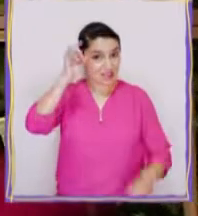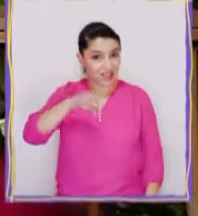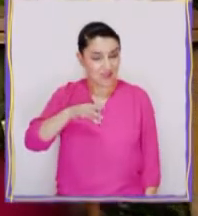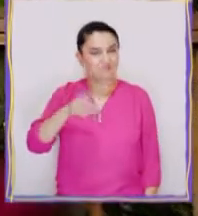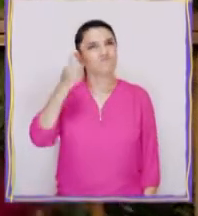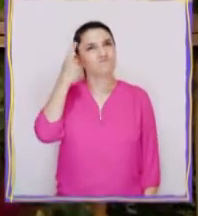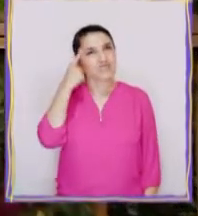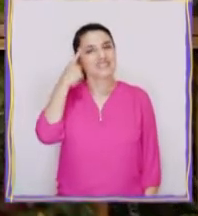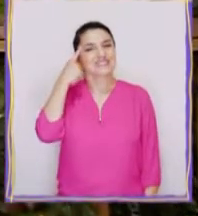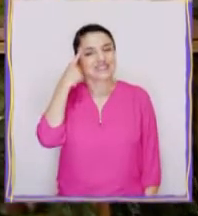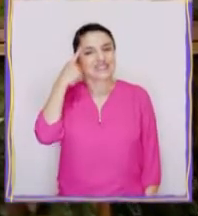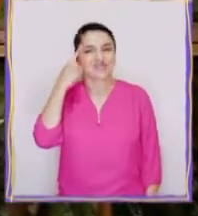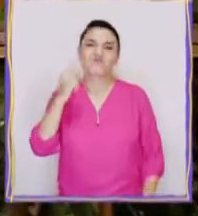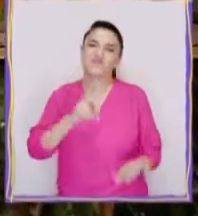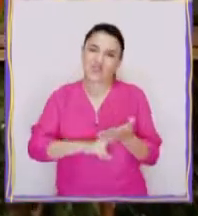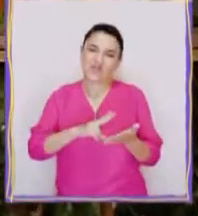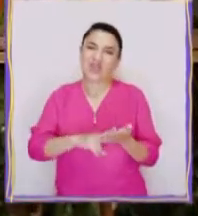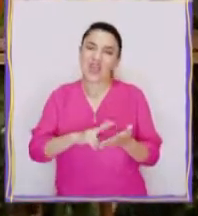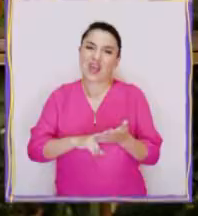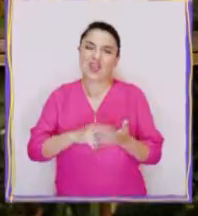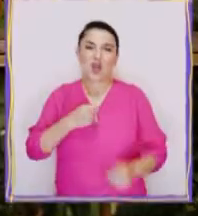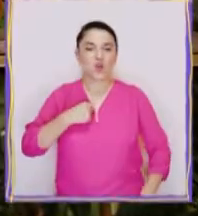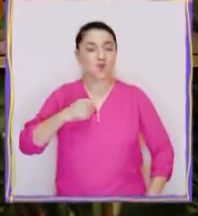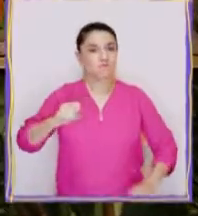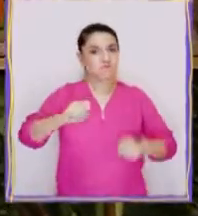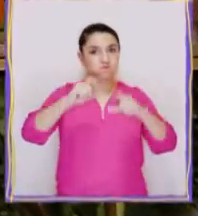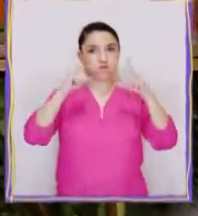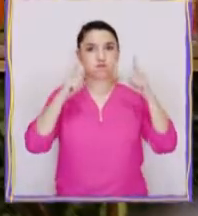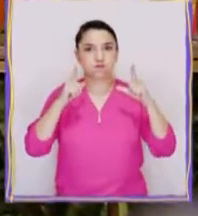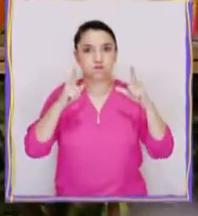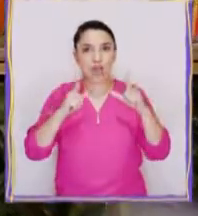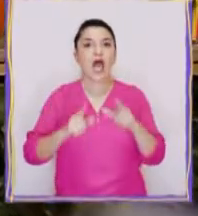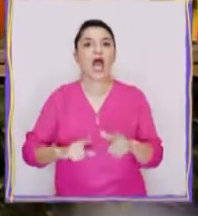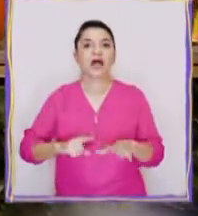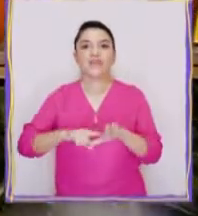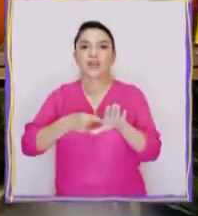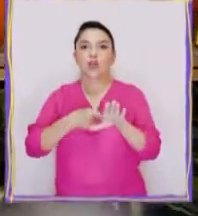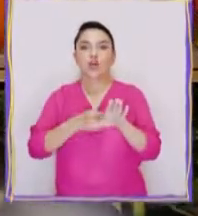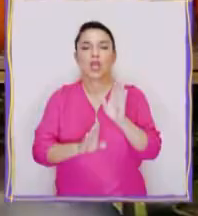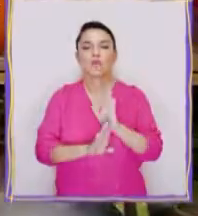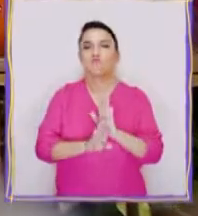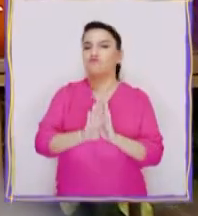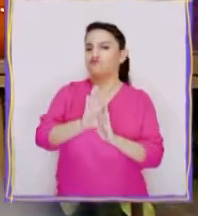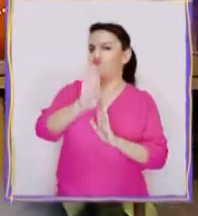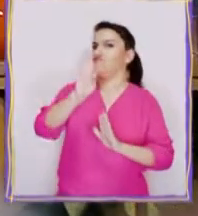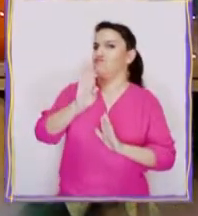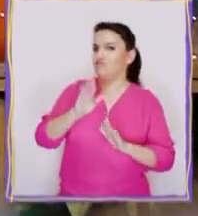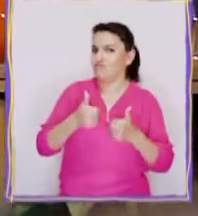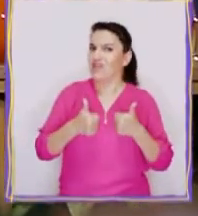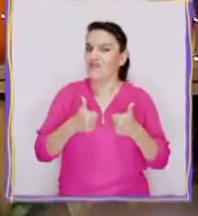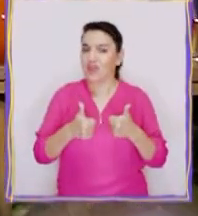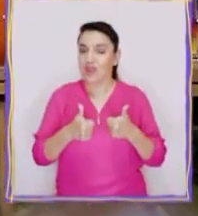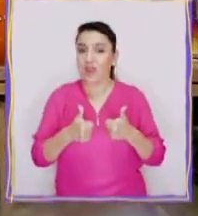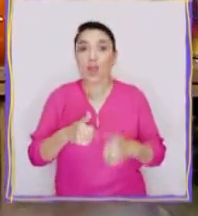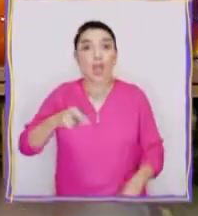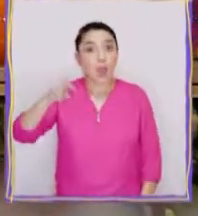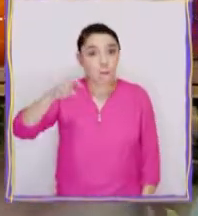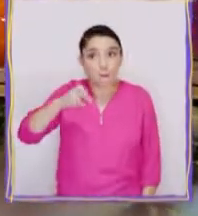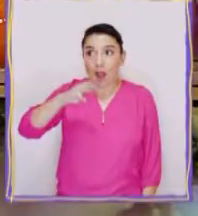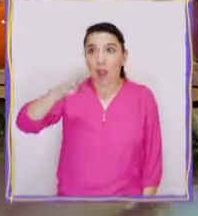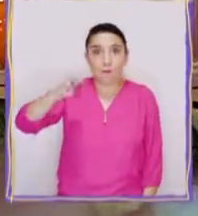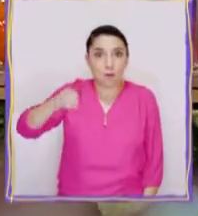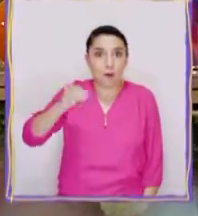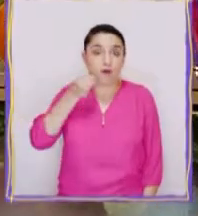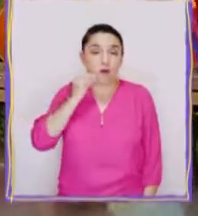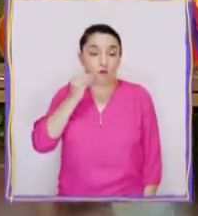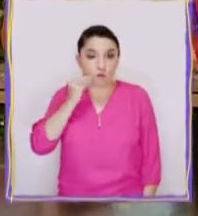¿Saben? Ahora que lo pienso, sinceramente me asombra la capacidad tecnológica que tenemos hoy. Para muchos de nuestros